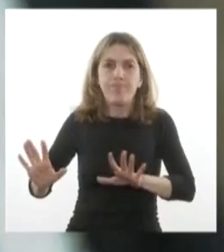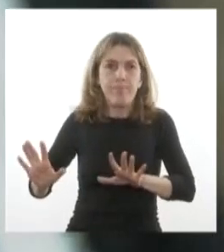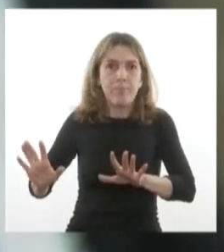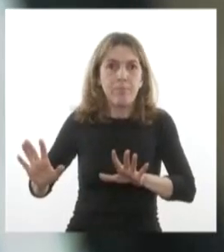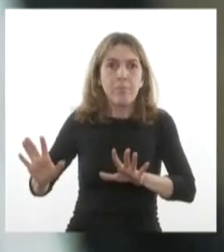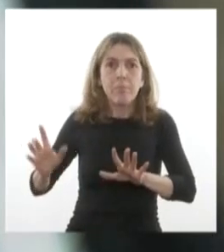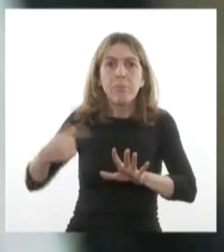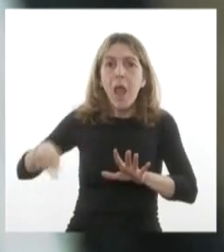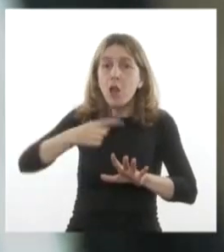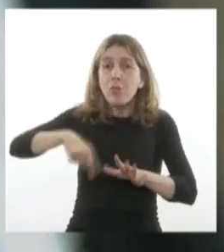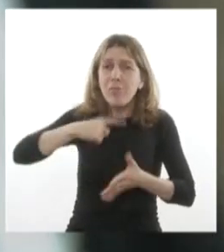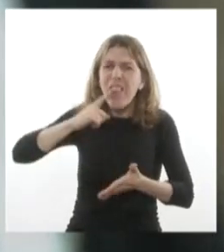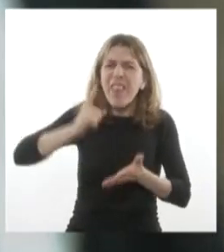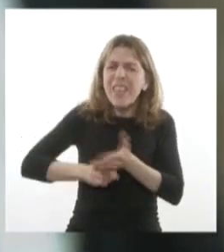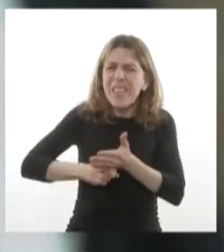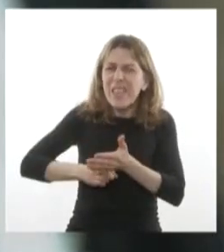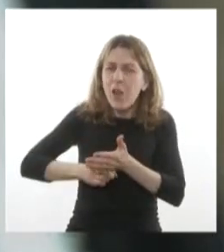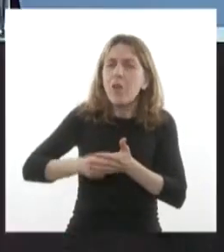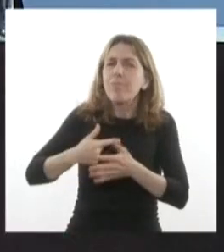Pero estamos decididos a que acepten.